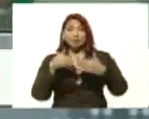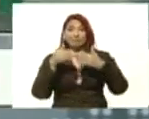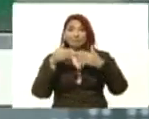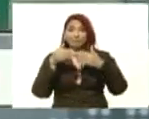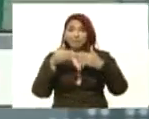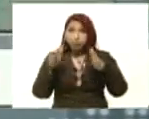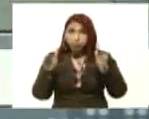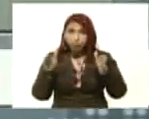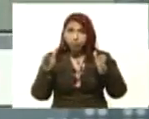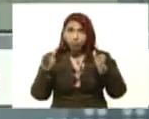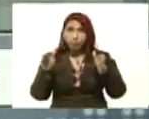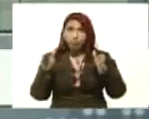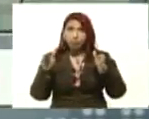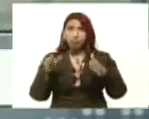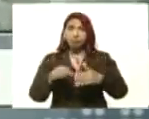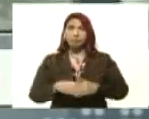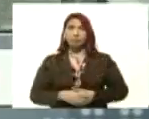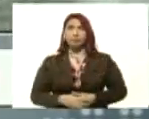inaugurando.